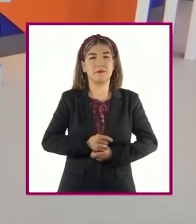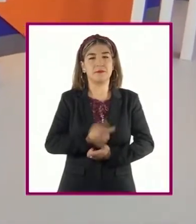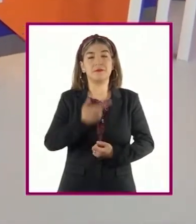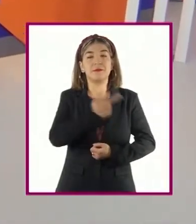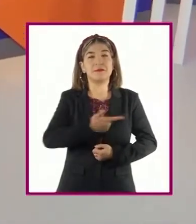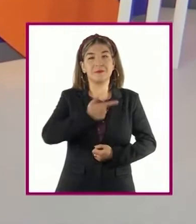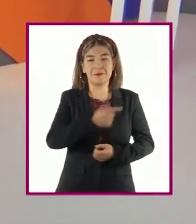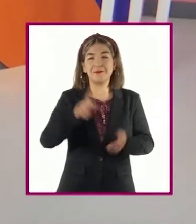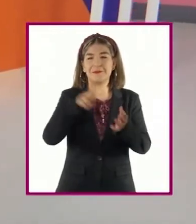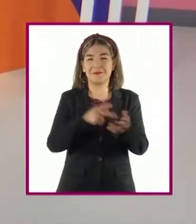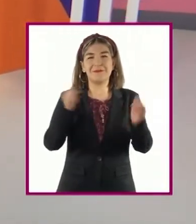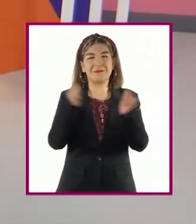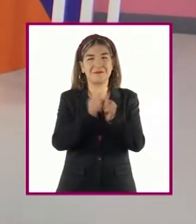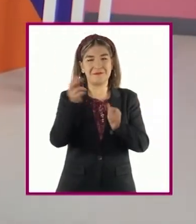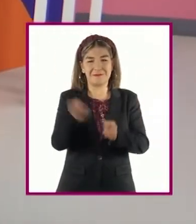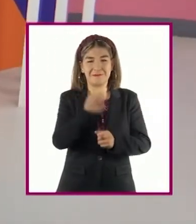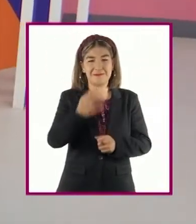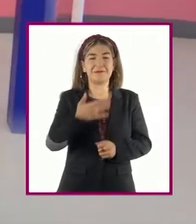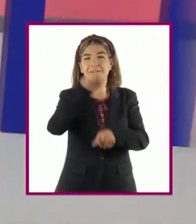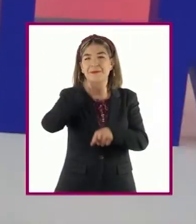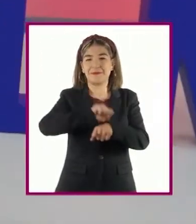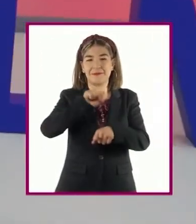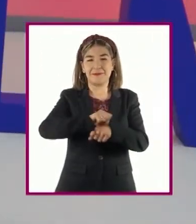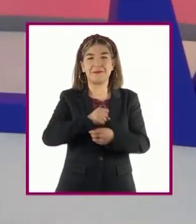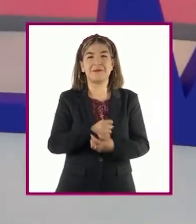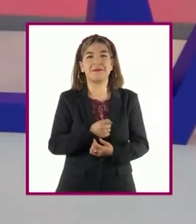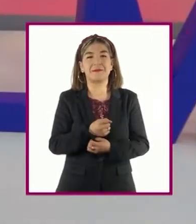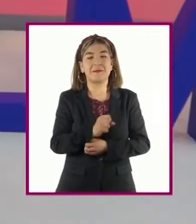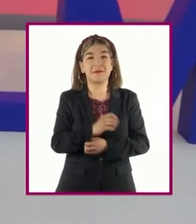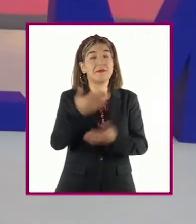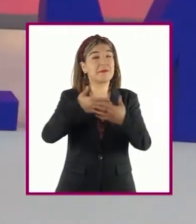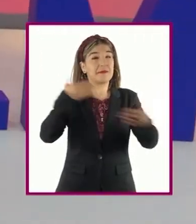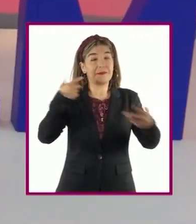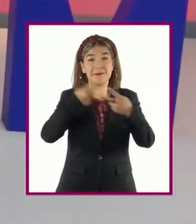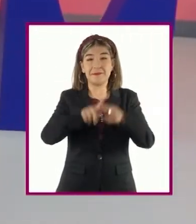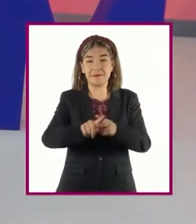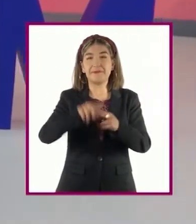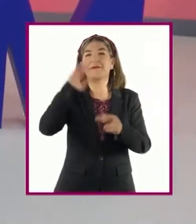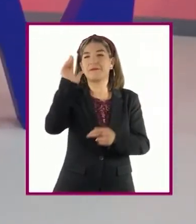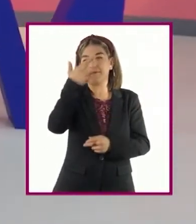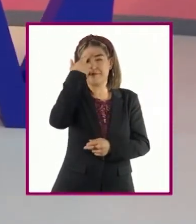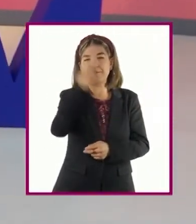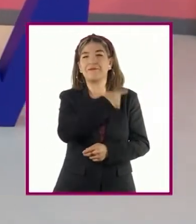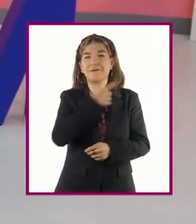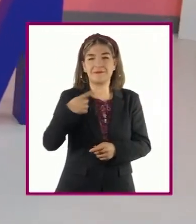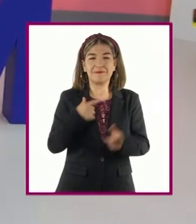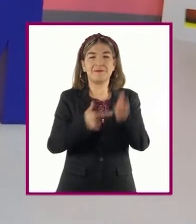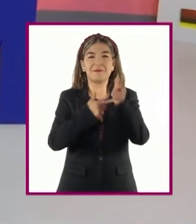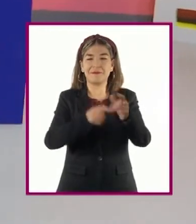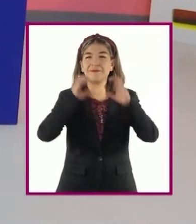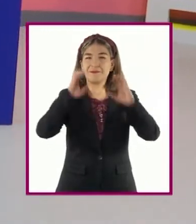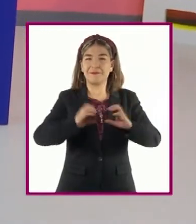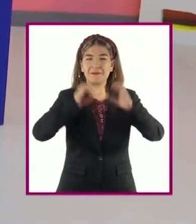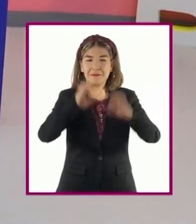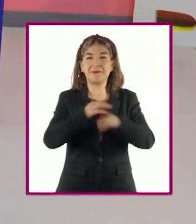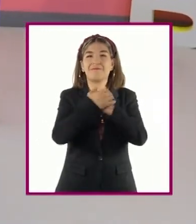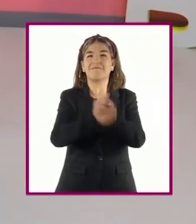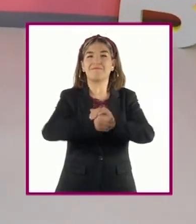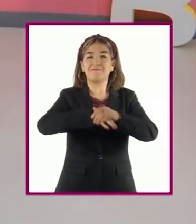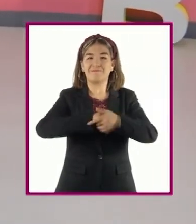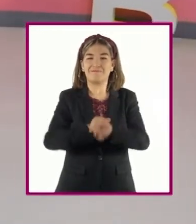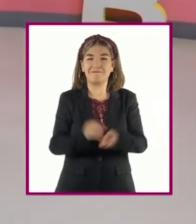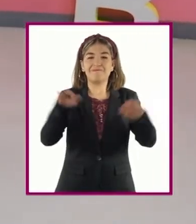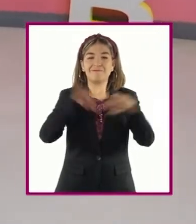Qué gusto estar nuevamente con ustedes. Soy Enrique Rodal. Antes de iniciar, les recuerdo que debemos seguir cuidándonos, lavando